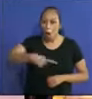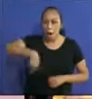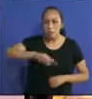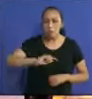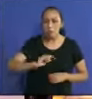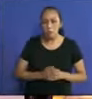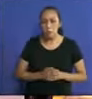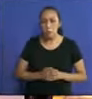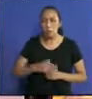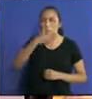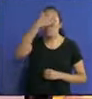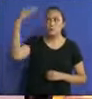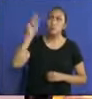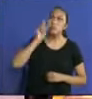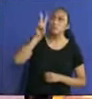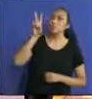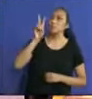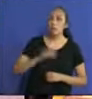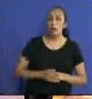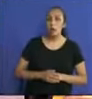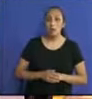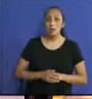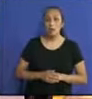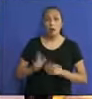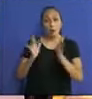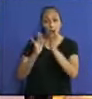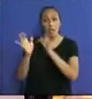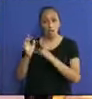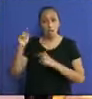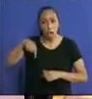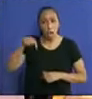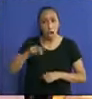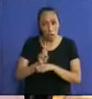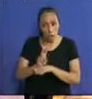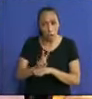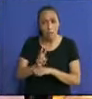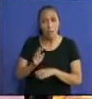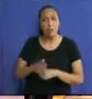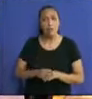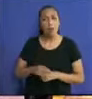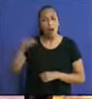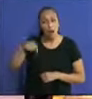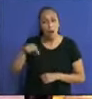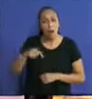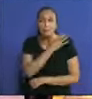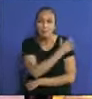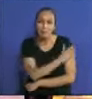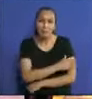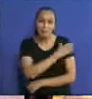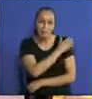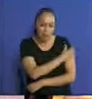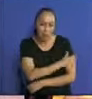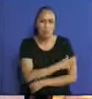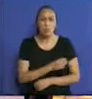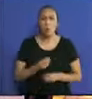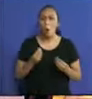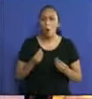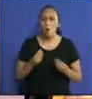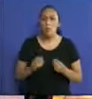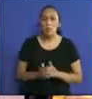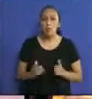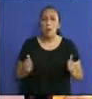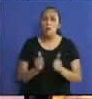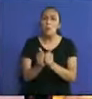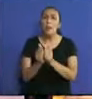cielo. Cuidemos a Jesús ahora, acariciándolo en los necesitados, porque se identificó